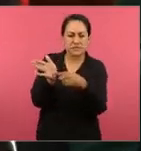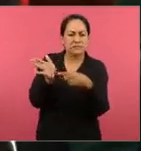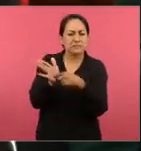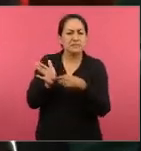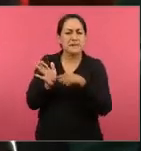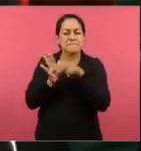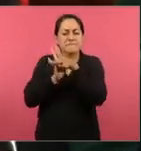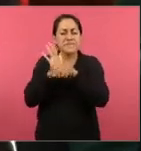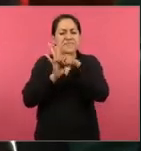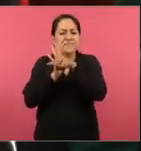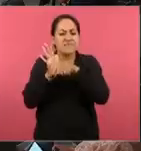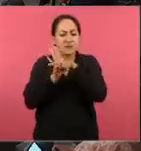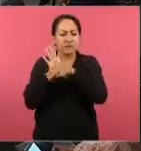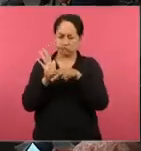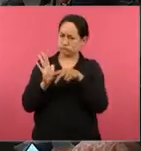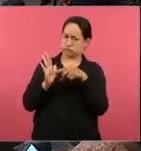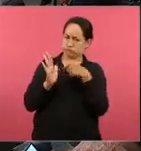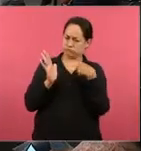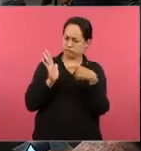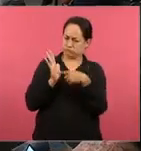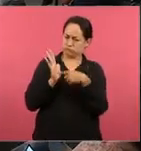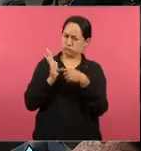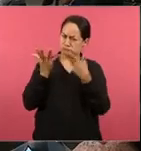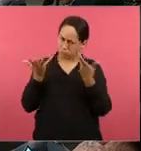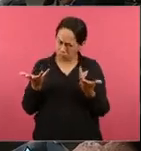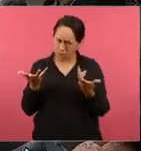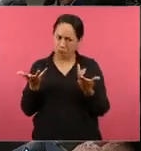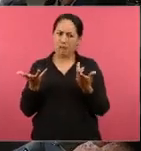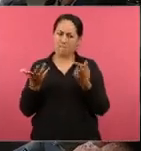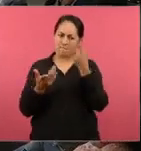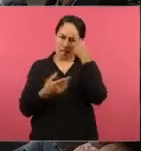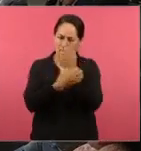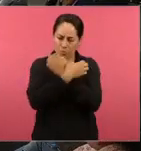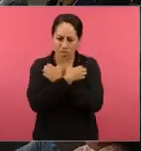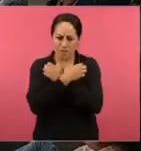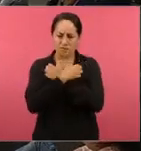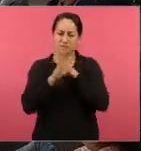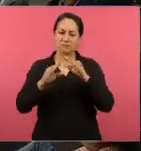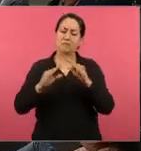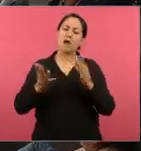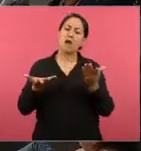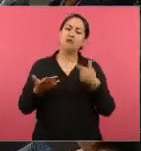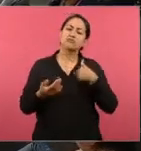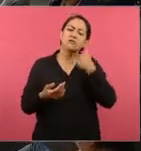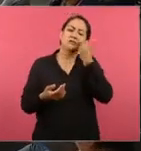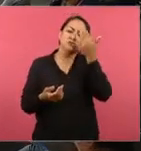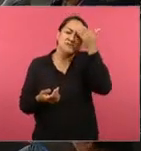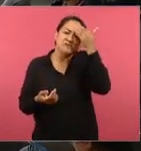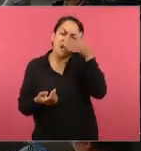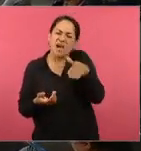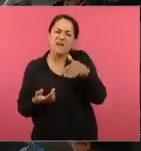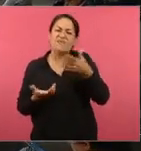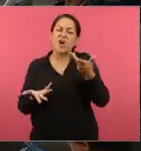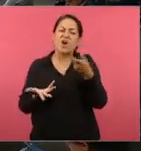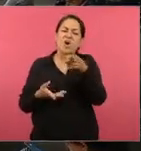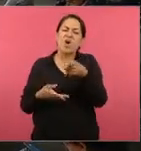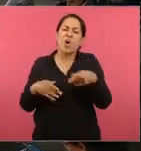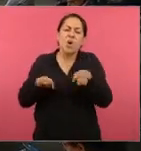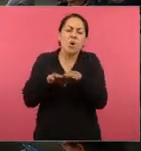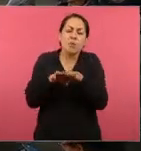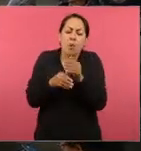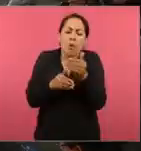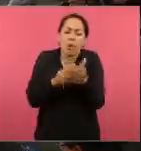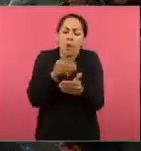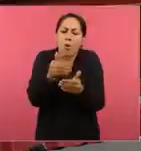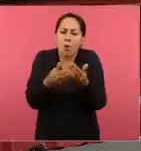¿no? Para este sistema educativo. Entonces me gustaría saber qué avance tienen en esto. Hablaban de que se